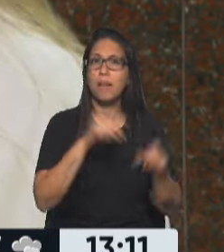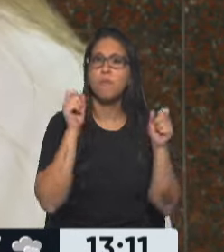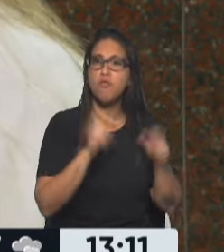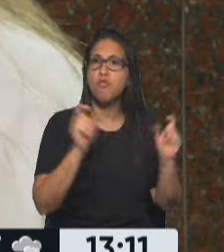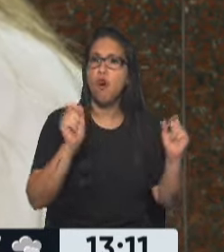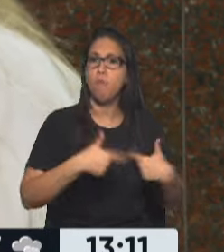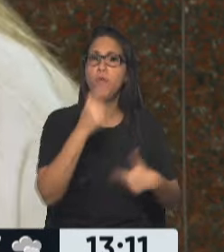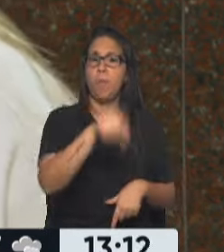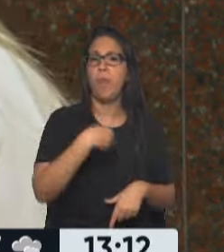que ocasionen la muerte súbita